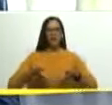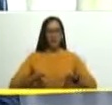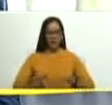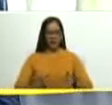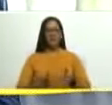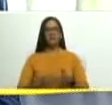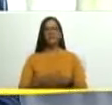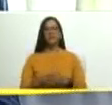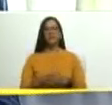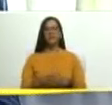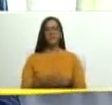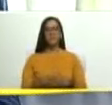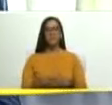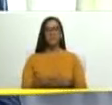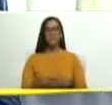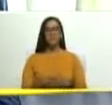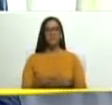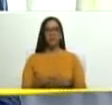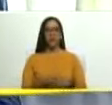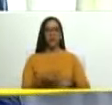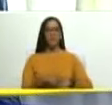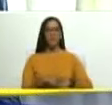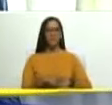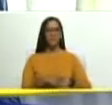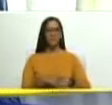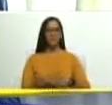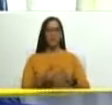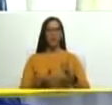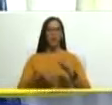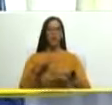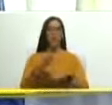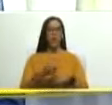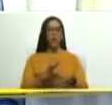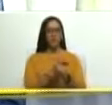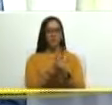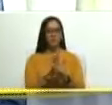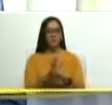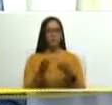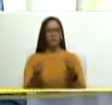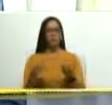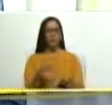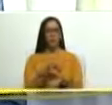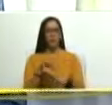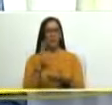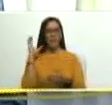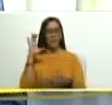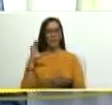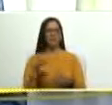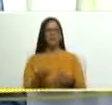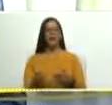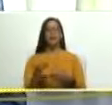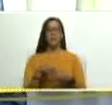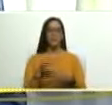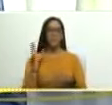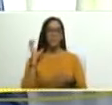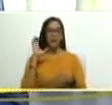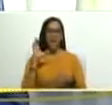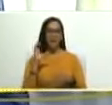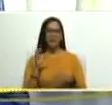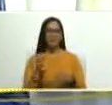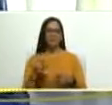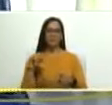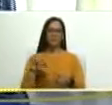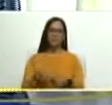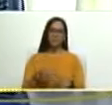una época post-pandemia con muchos problemas en el país, además un país